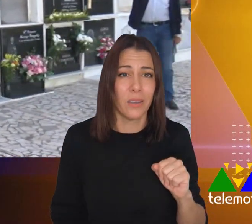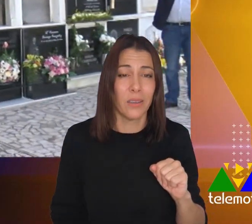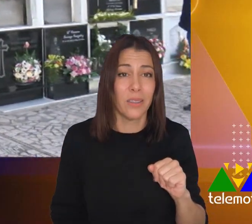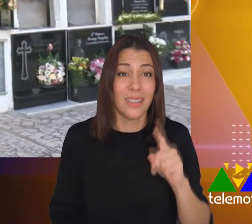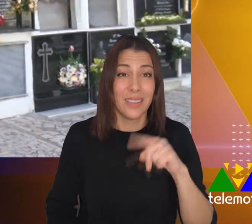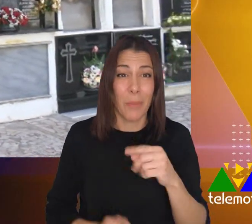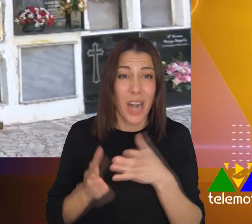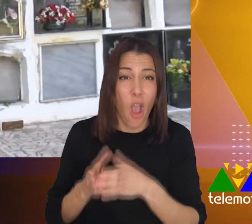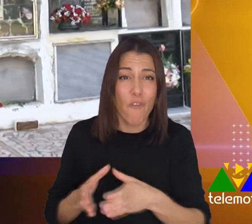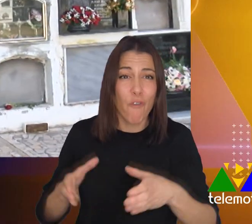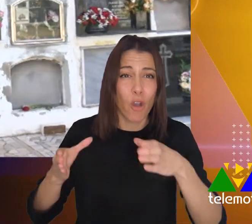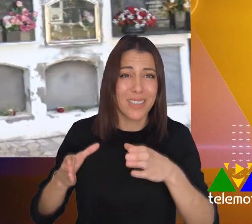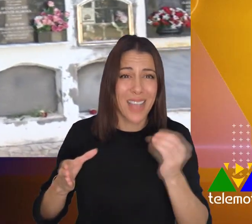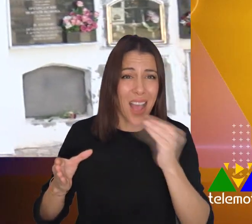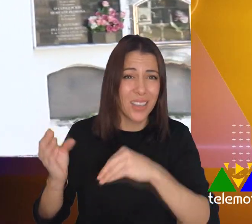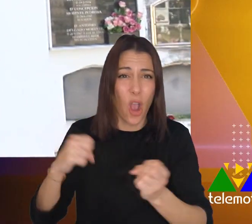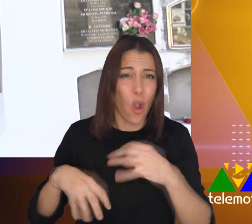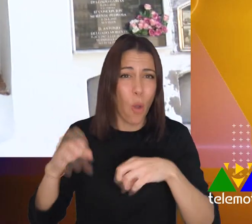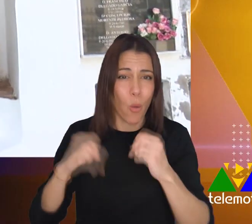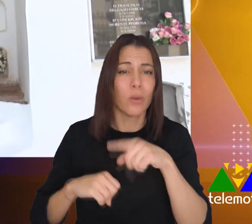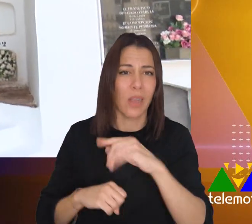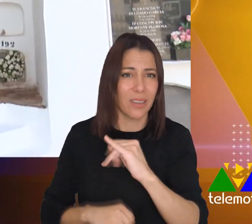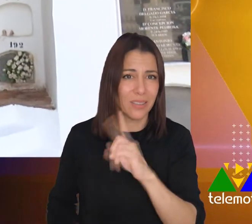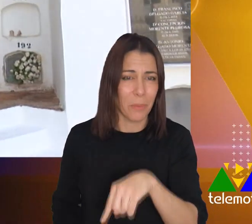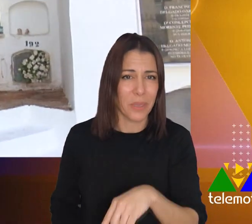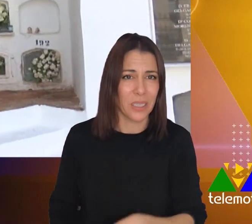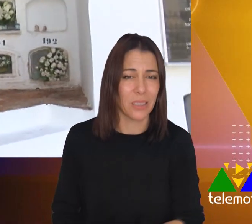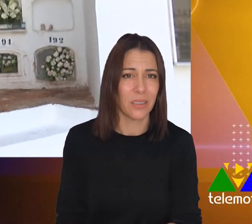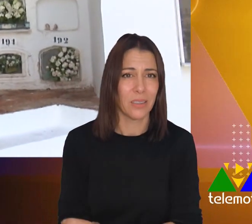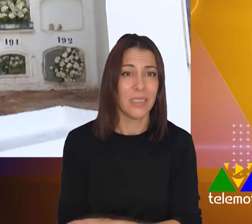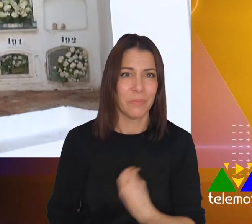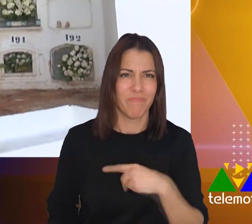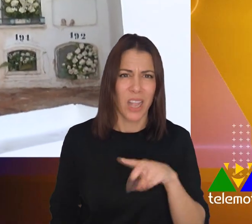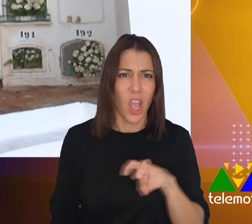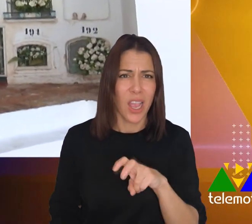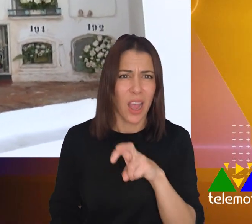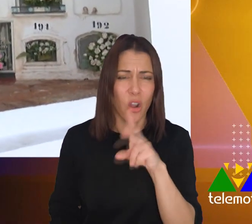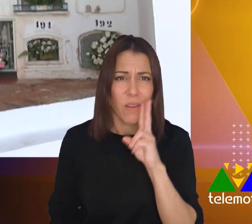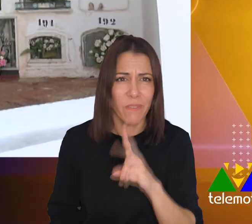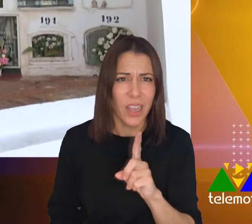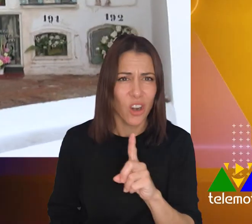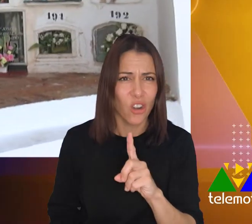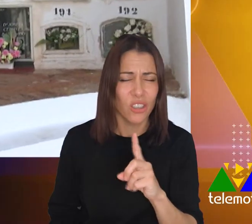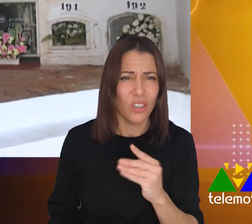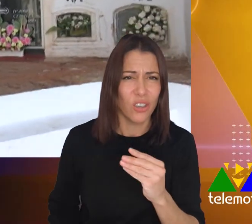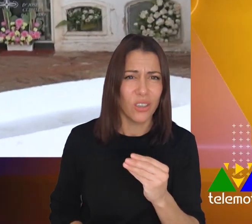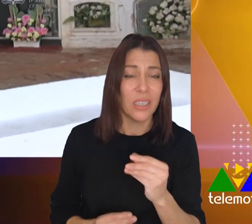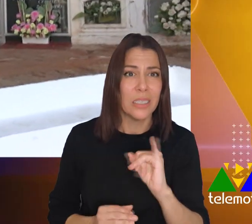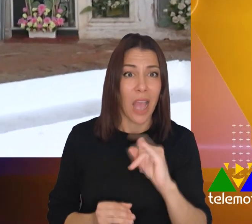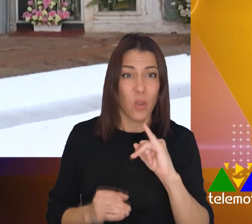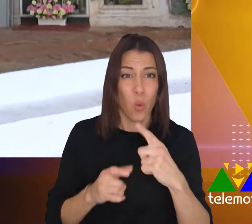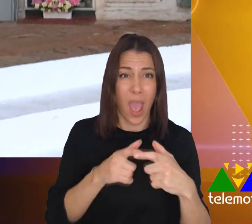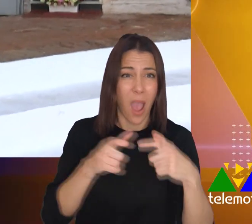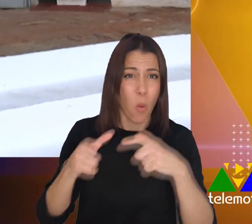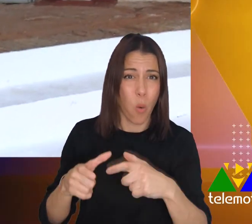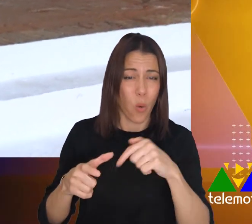la fosa común que está ahí, el depósito que está ahí debajo. O sea, estos escalones no están hechos al azar. Que hay un agujero y